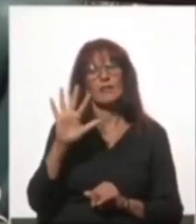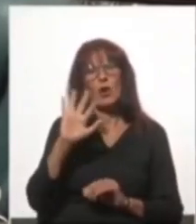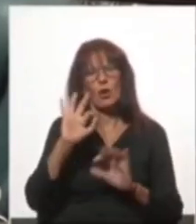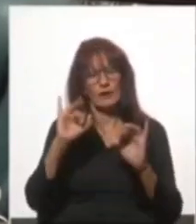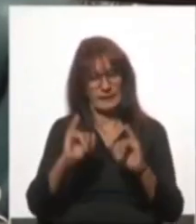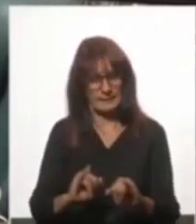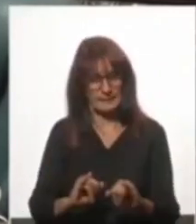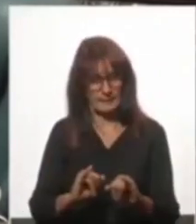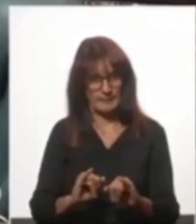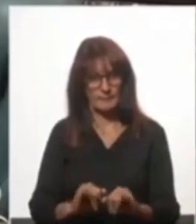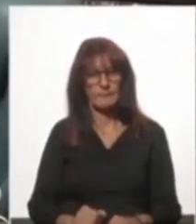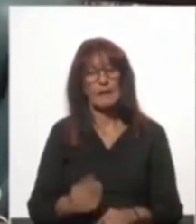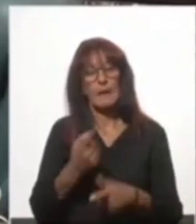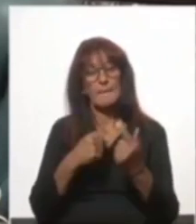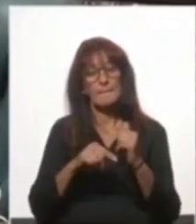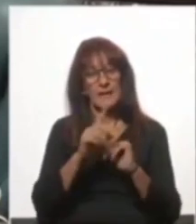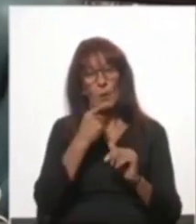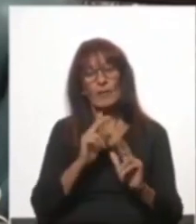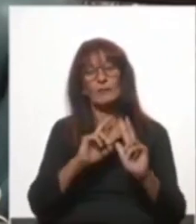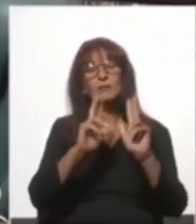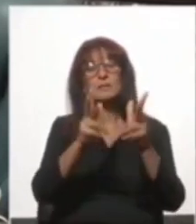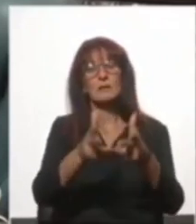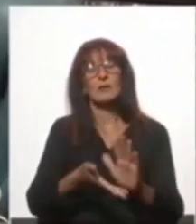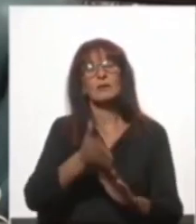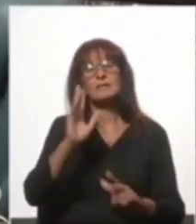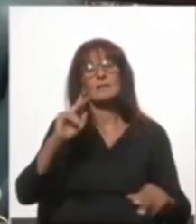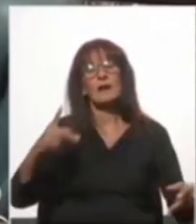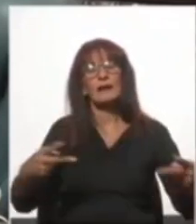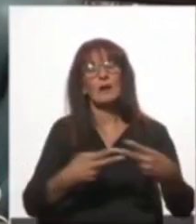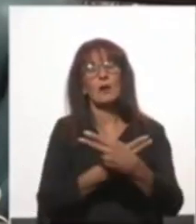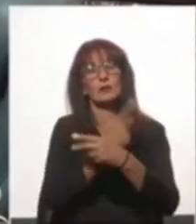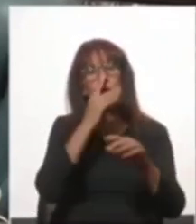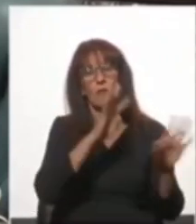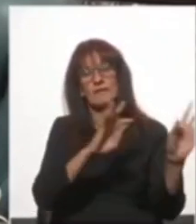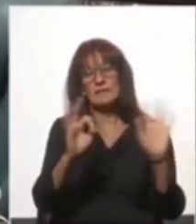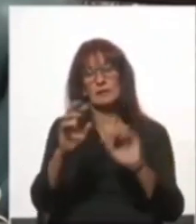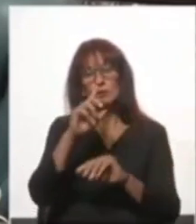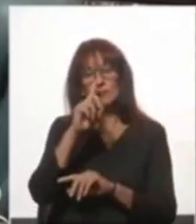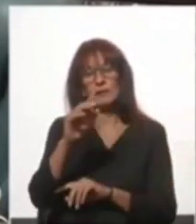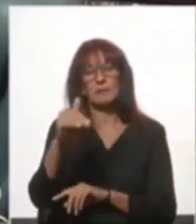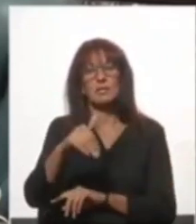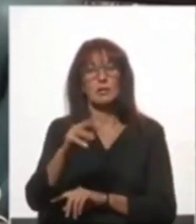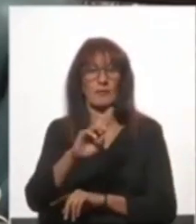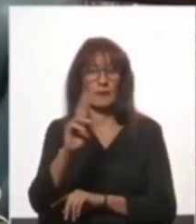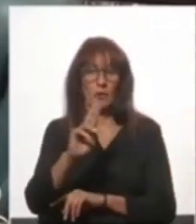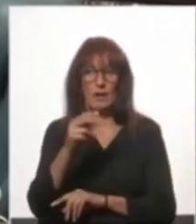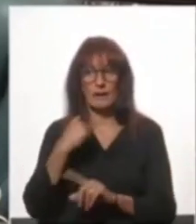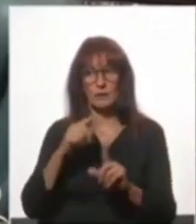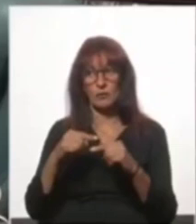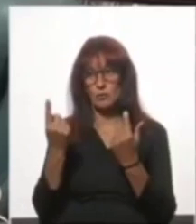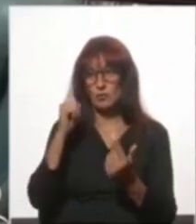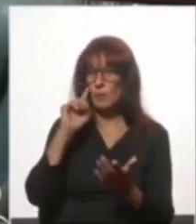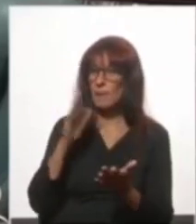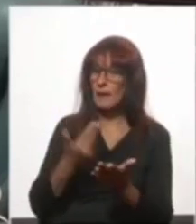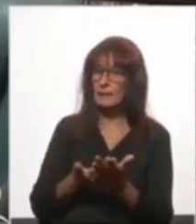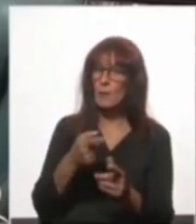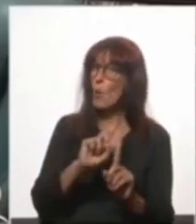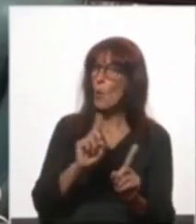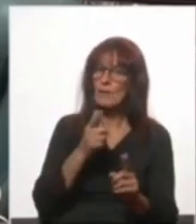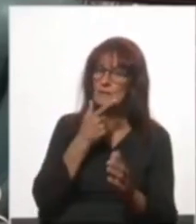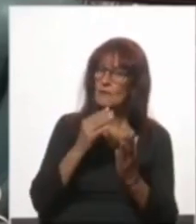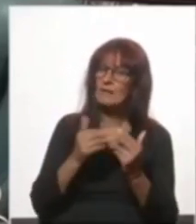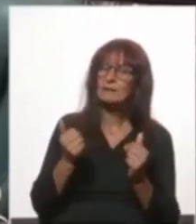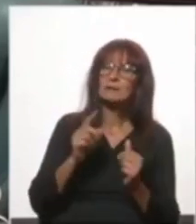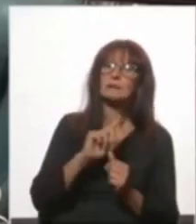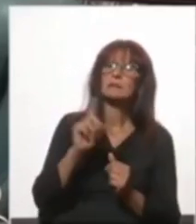sí. Pero cuando se dijo que se iban a recortar 900 millones de dólares, nosotros planteamos: no es factible hacer eso sin tocar